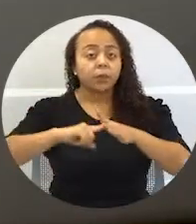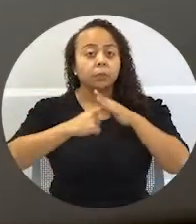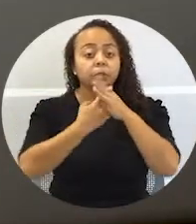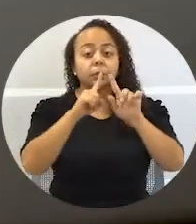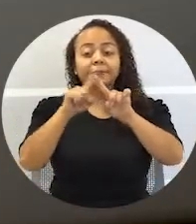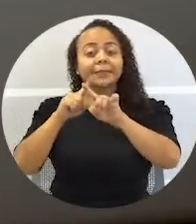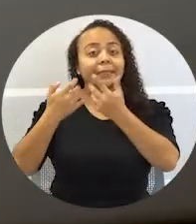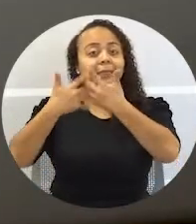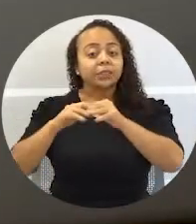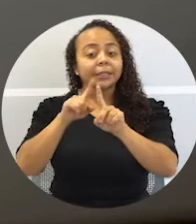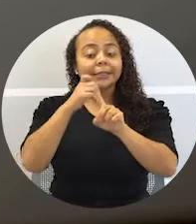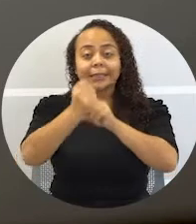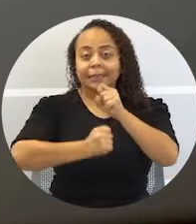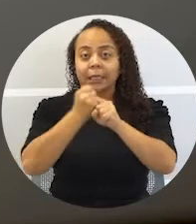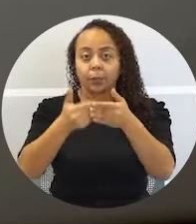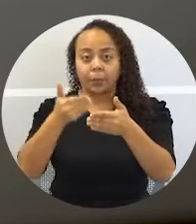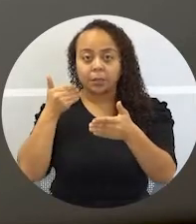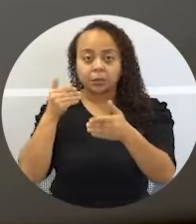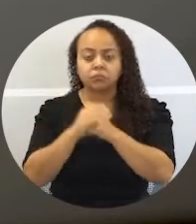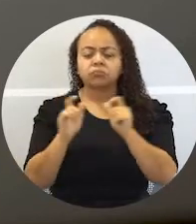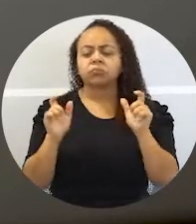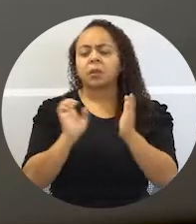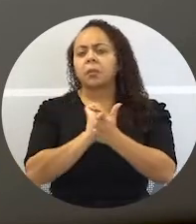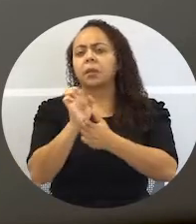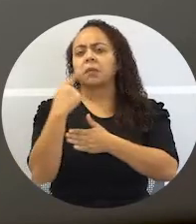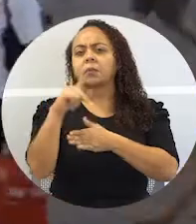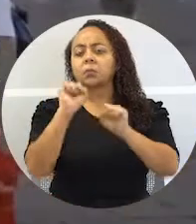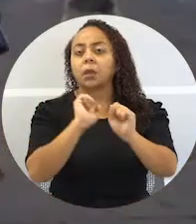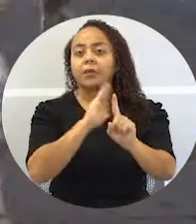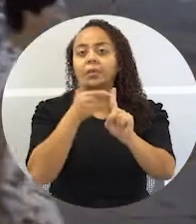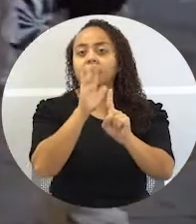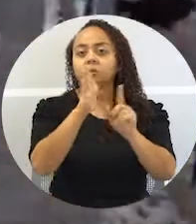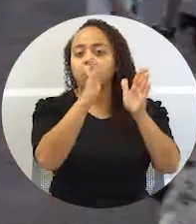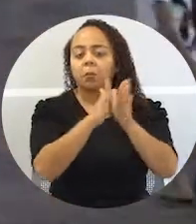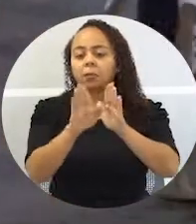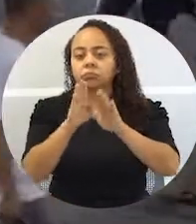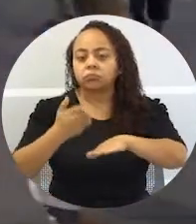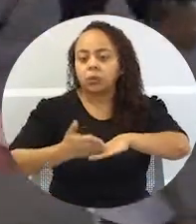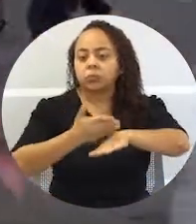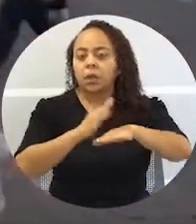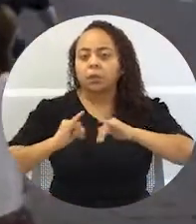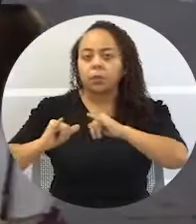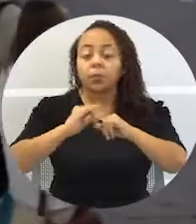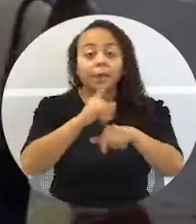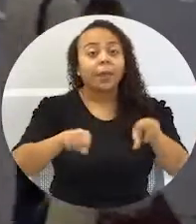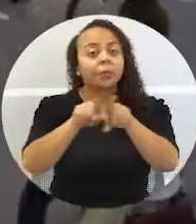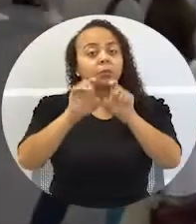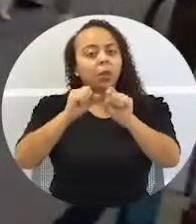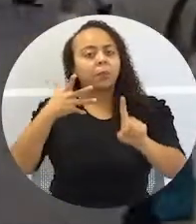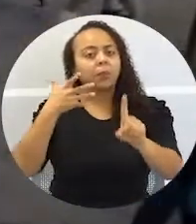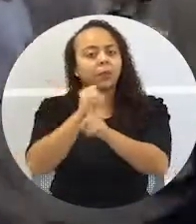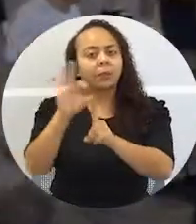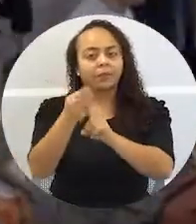diversas industrias desde el año pasado con el fin de mitigar los riesgos que podrían afectar su plan de prosperidad común y que además podrían impactar negativamente